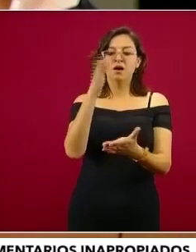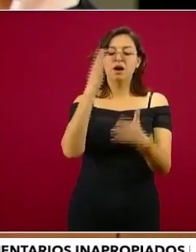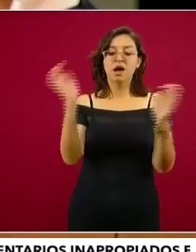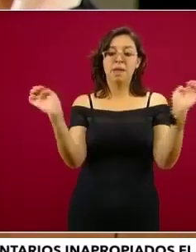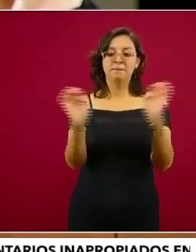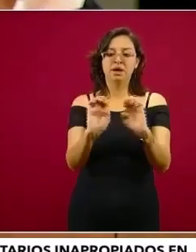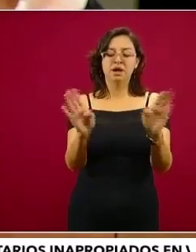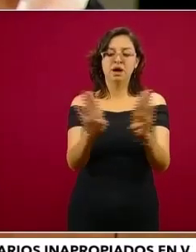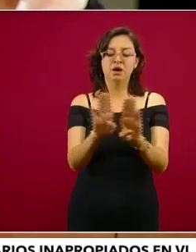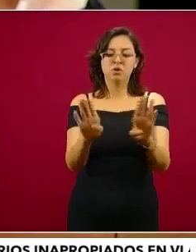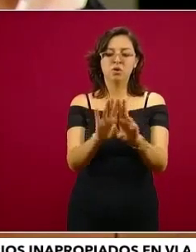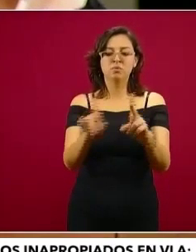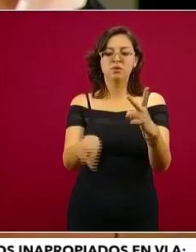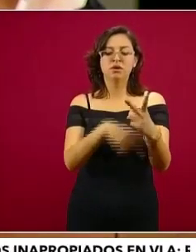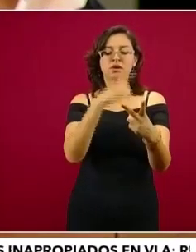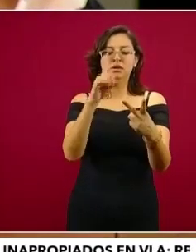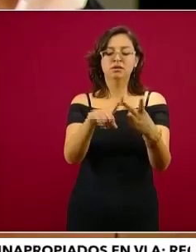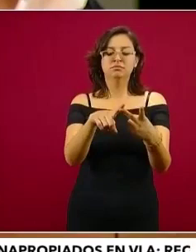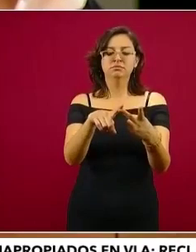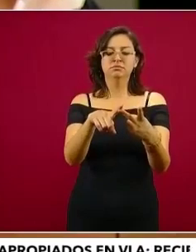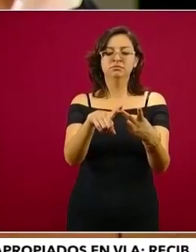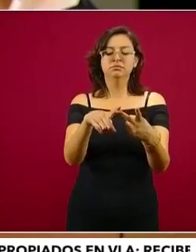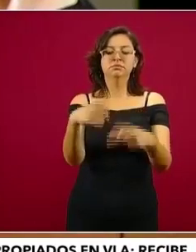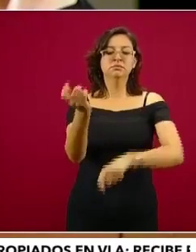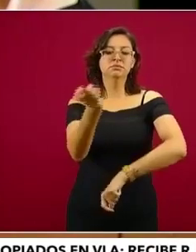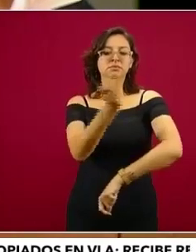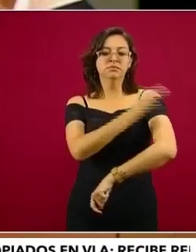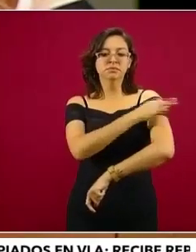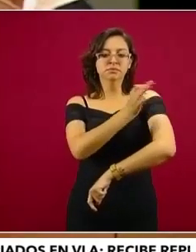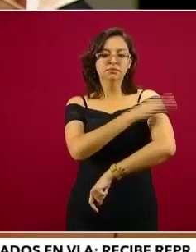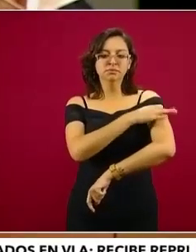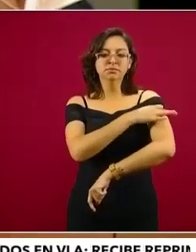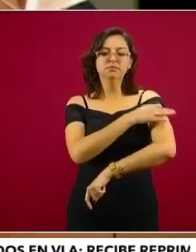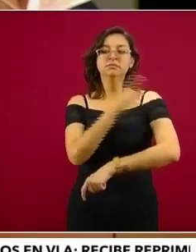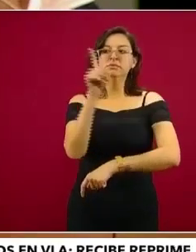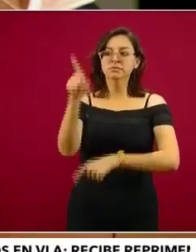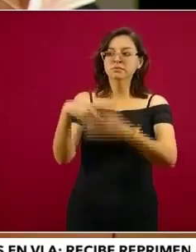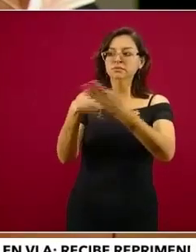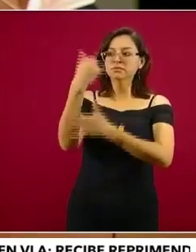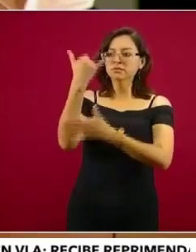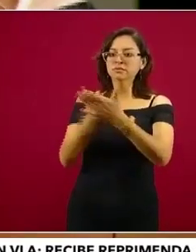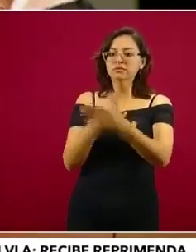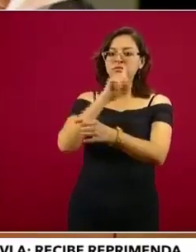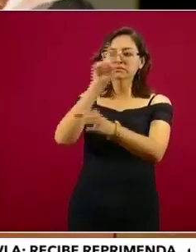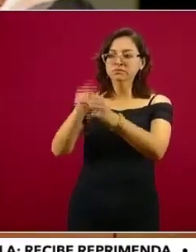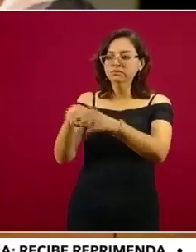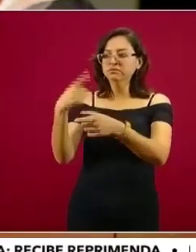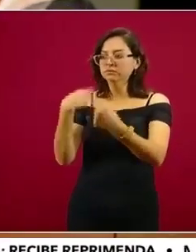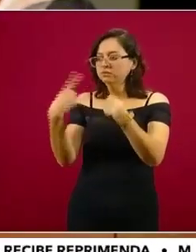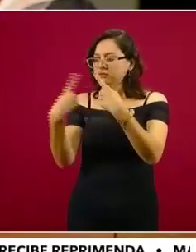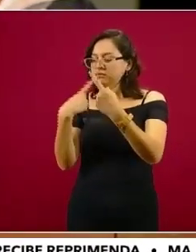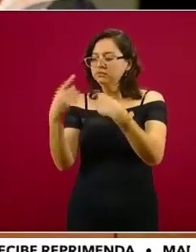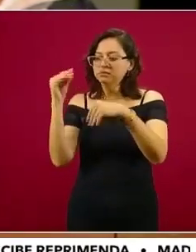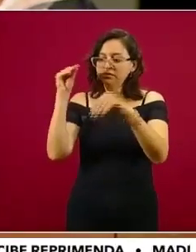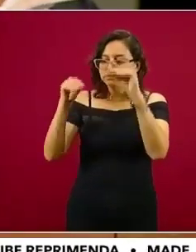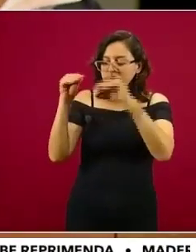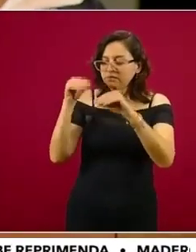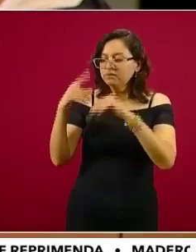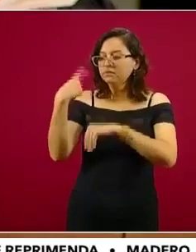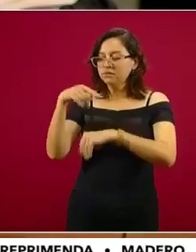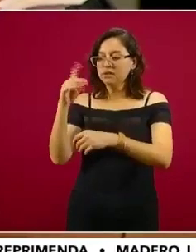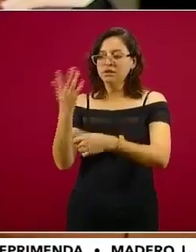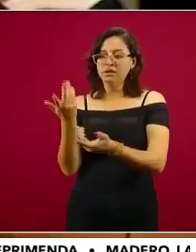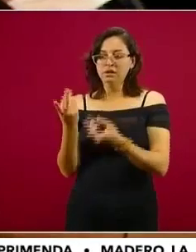emergencia, también respecto a las vacunas, si estamos involucrados en los proyectos como Lightspeed para acelerar el procedimiento de las vacunas,